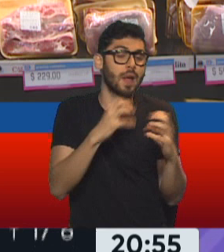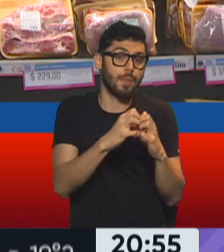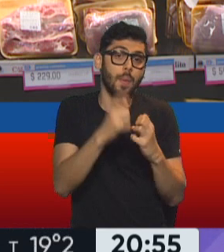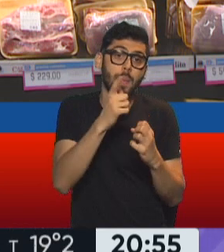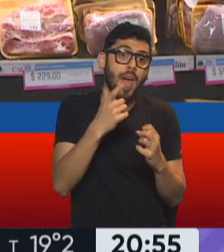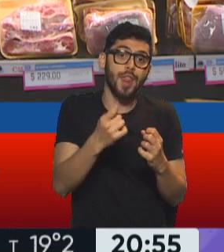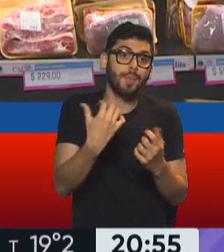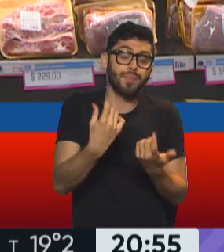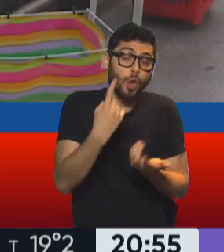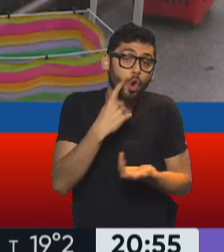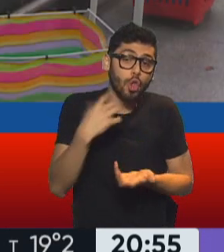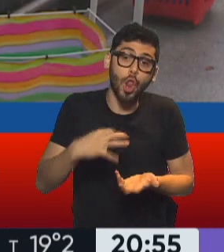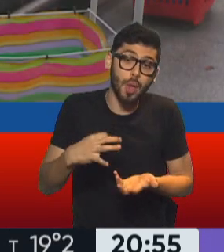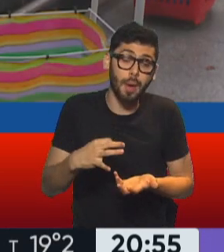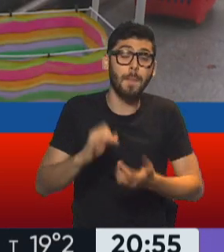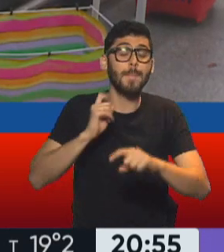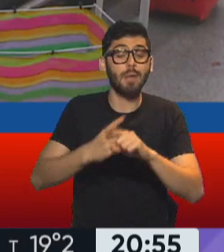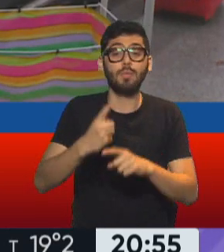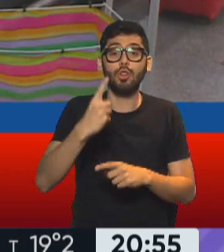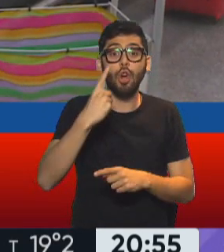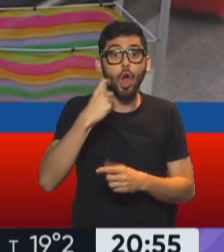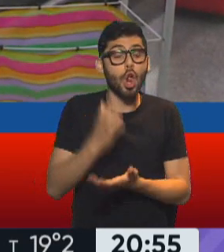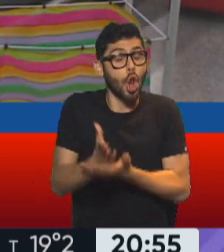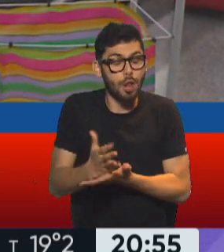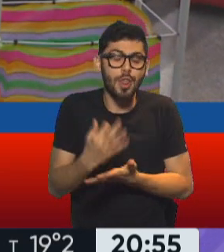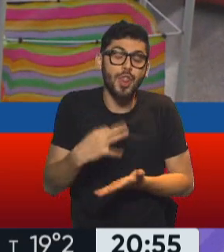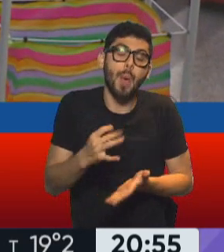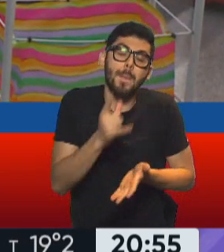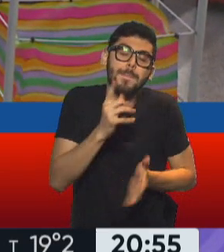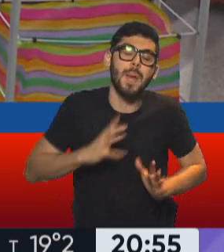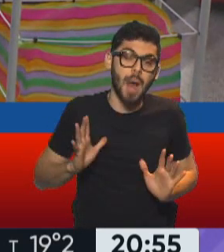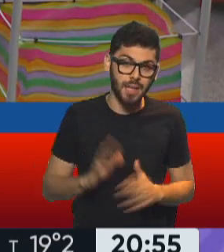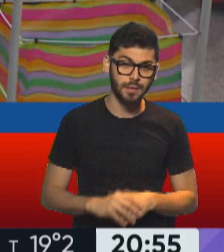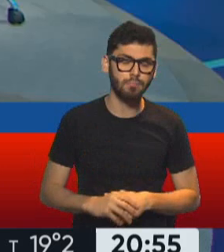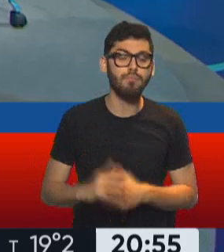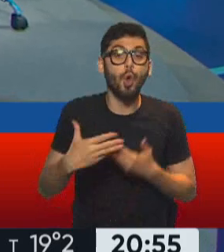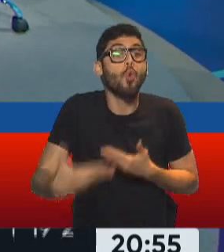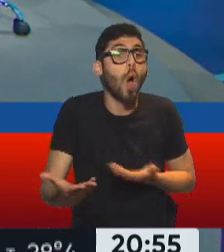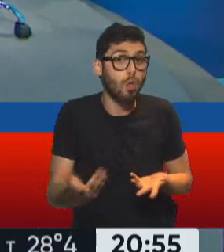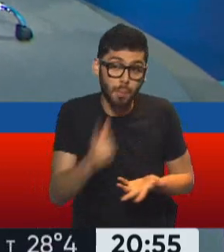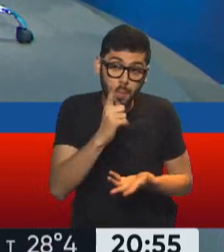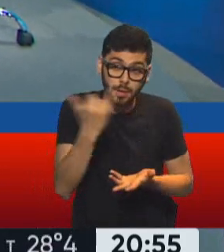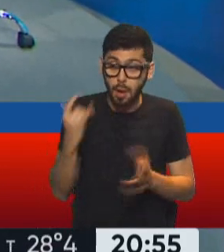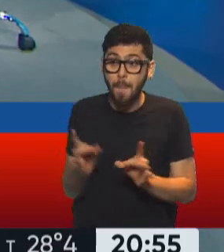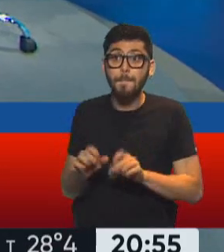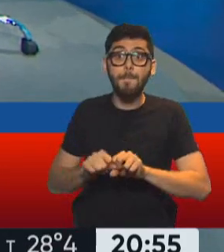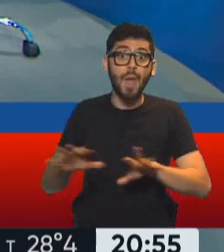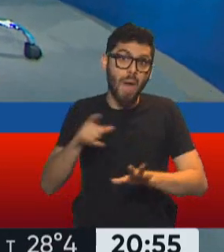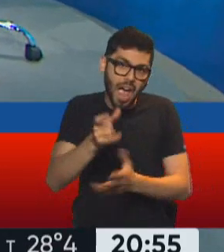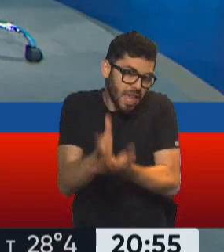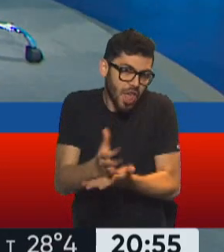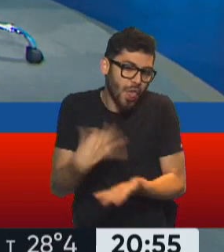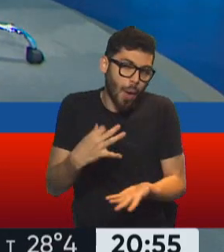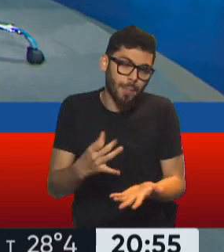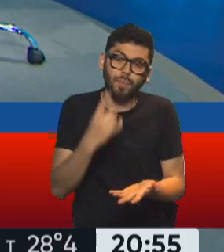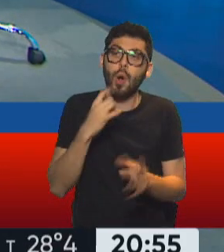requerir regulaciones y me parece que regulaciones intensas. Pero claro, ¿cuándo es el momento? Porque para mí el momento fue la pandemia, fue un momento desaprovechado. La